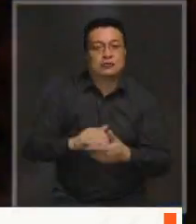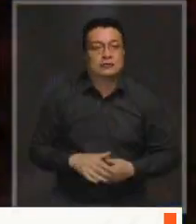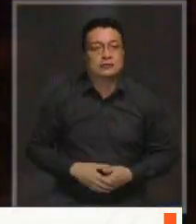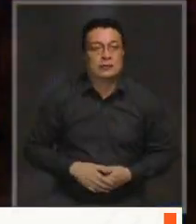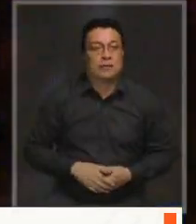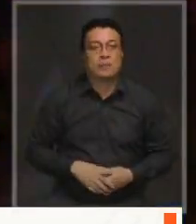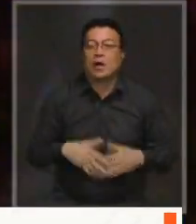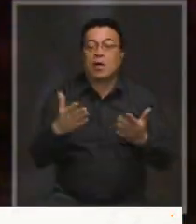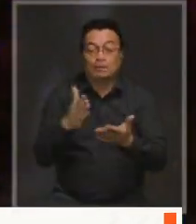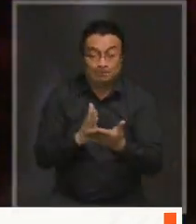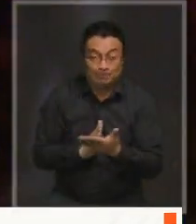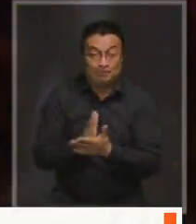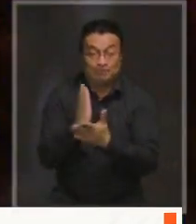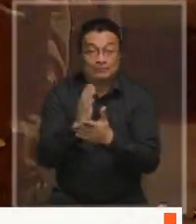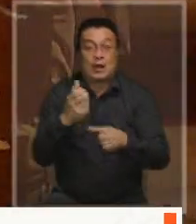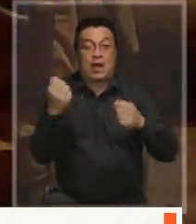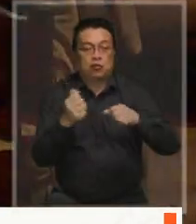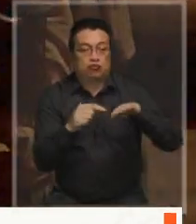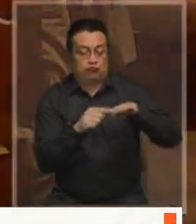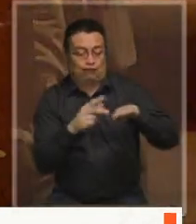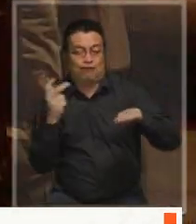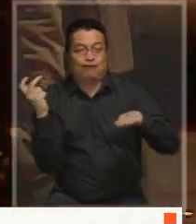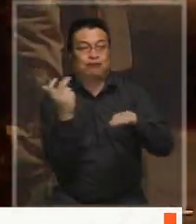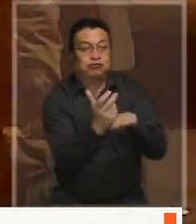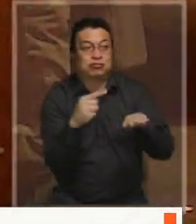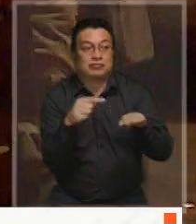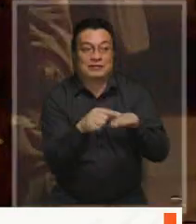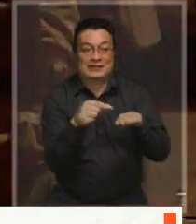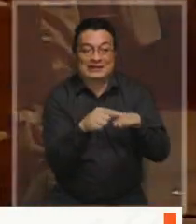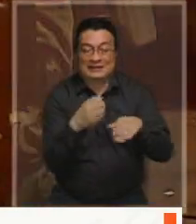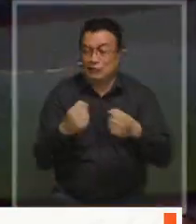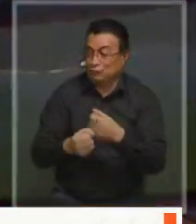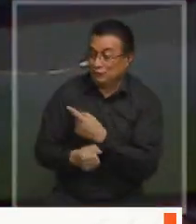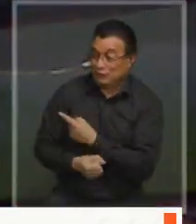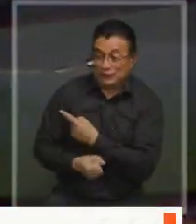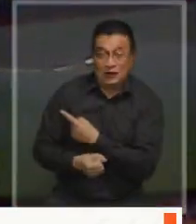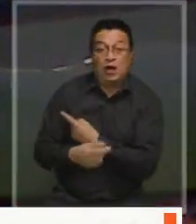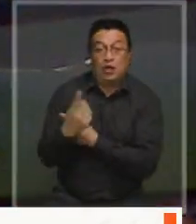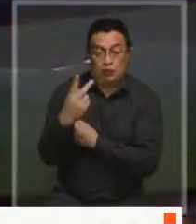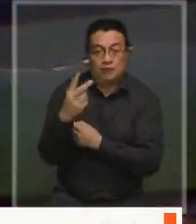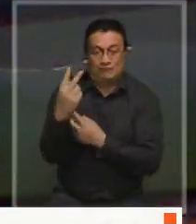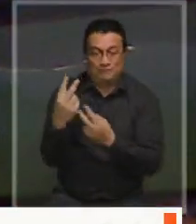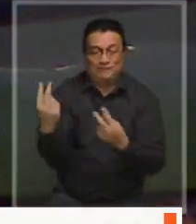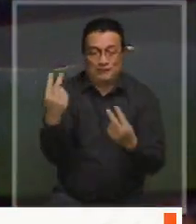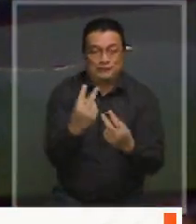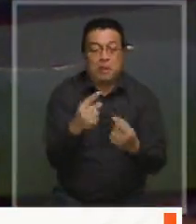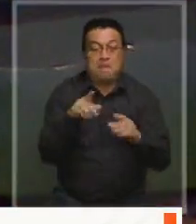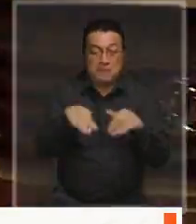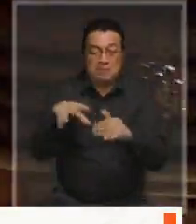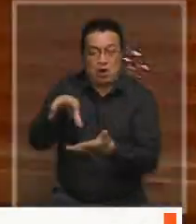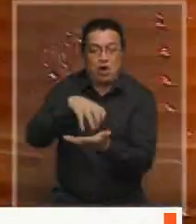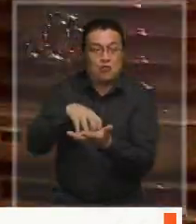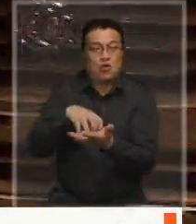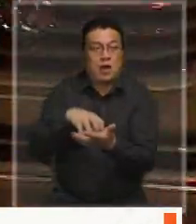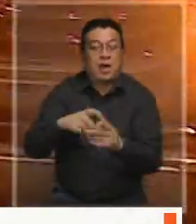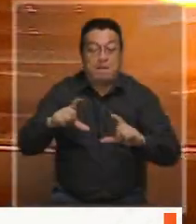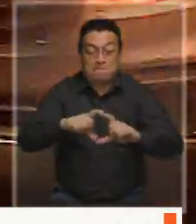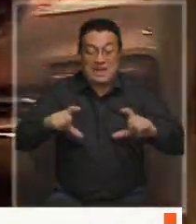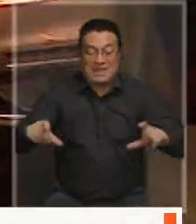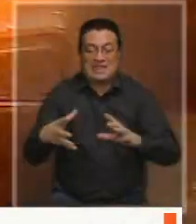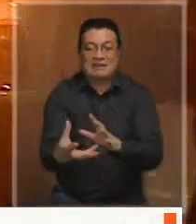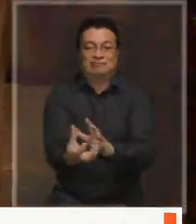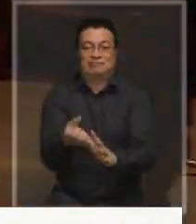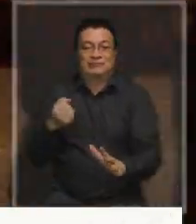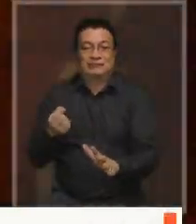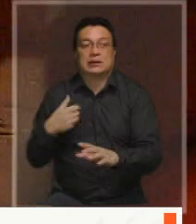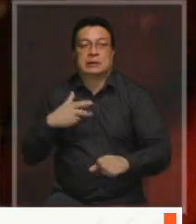Todo esto comenzó con una encerrona. Le robaron este vehículo horas antes a una pareja en la misma comuna. Le sacaron la patente y lo utilizaron